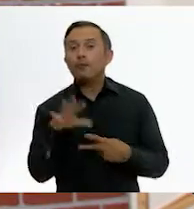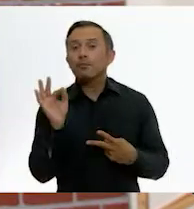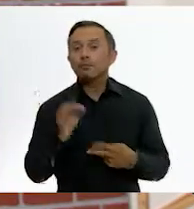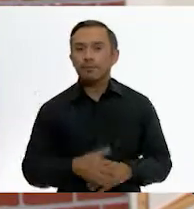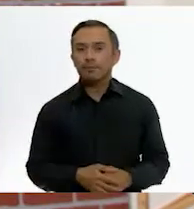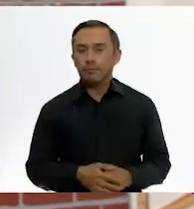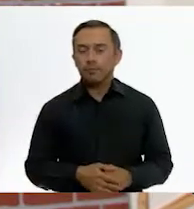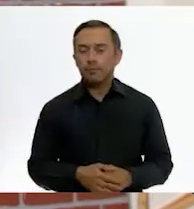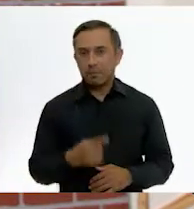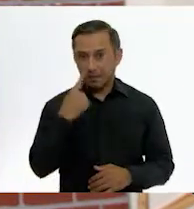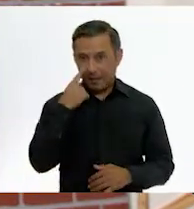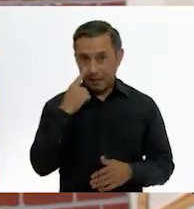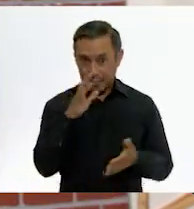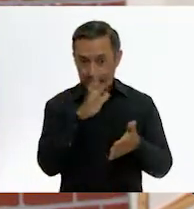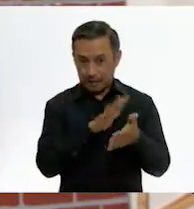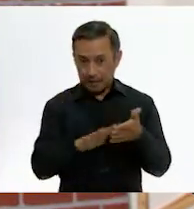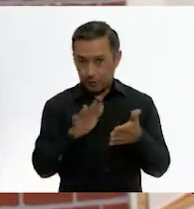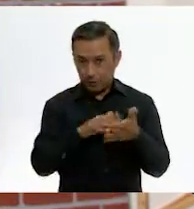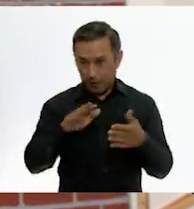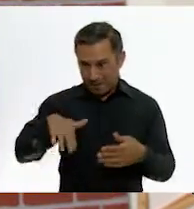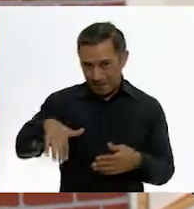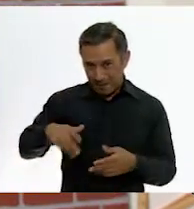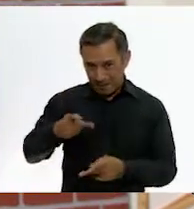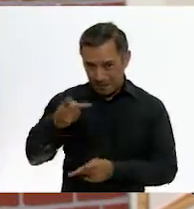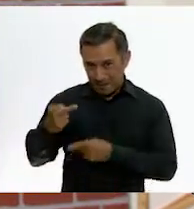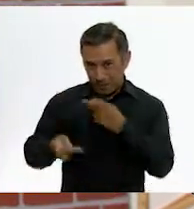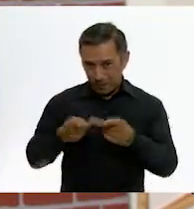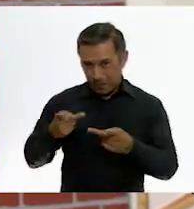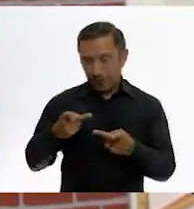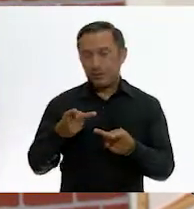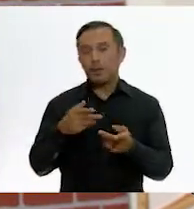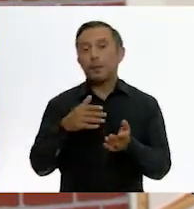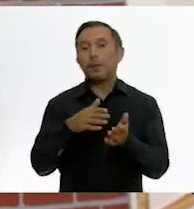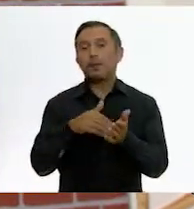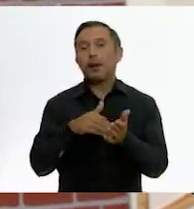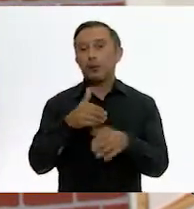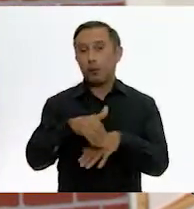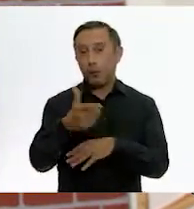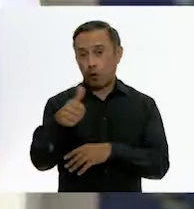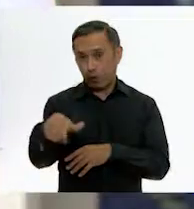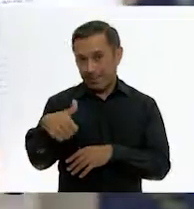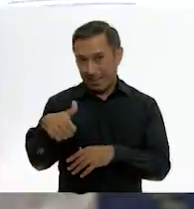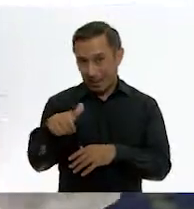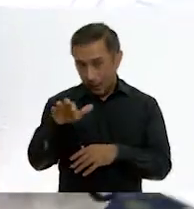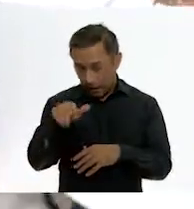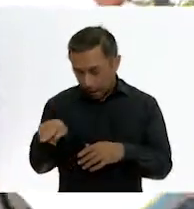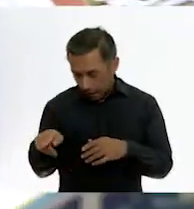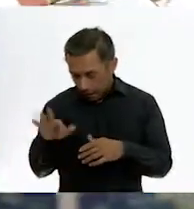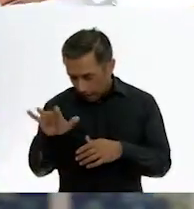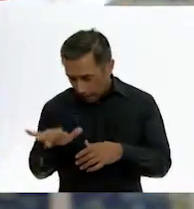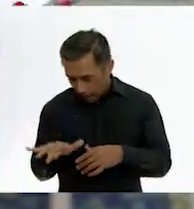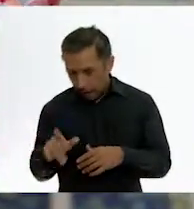este texto con las preguntas que tienen en tu libro en la página 11 vistos